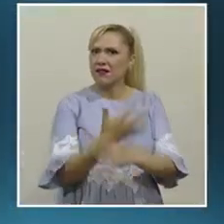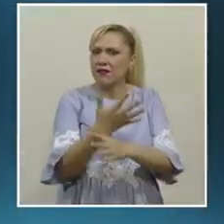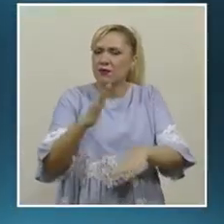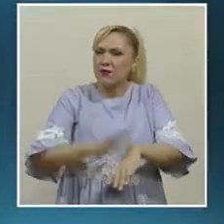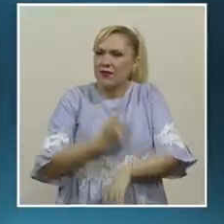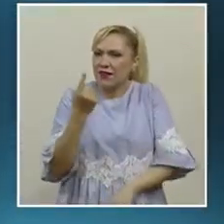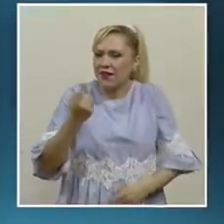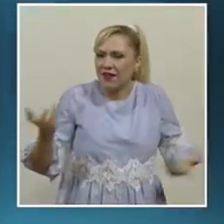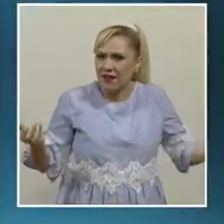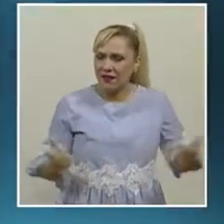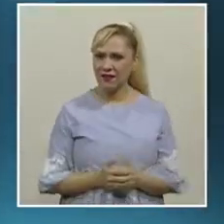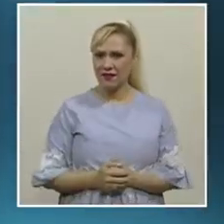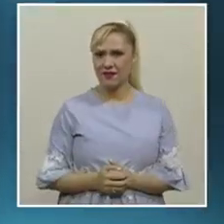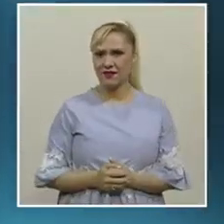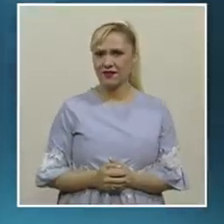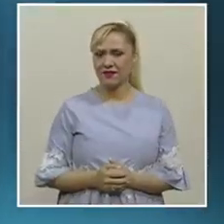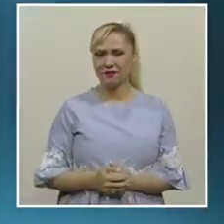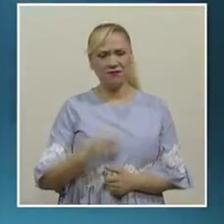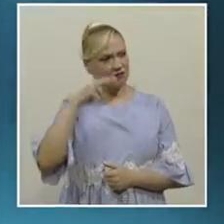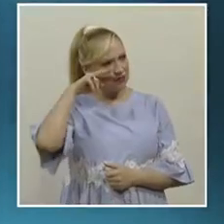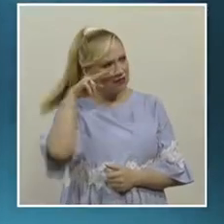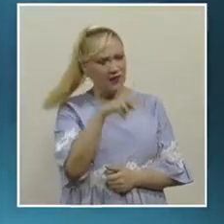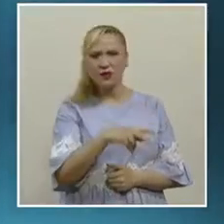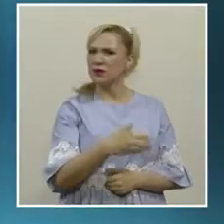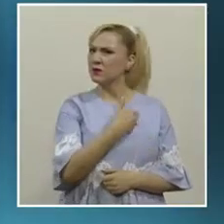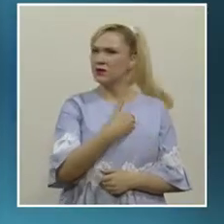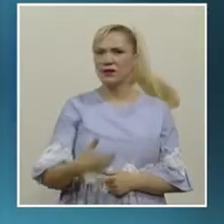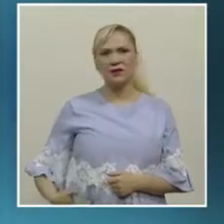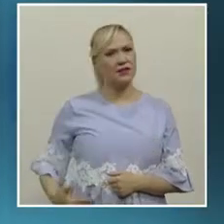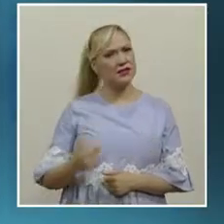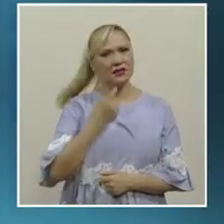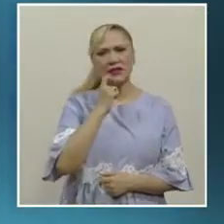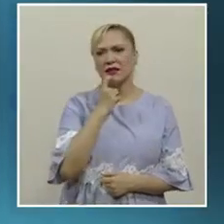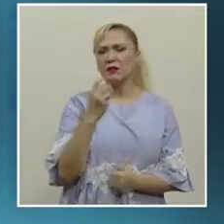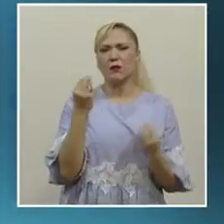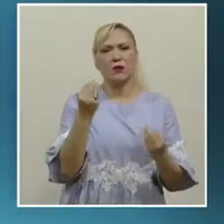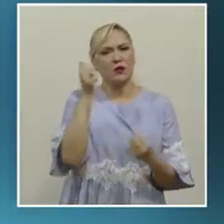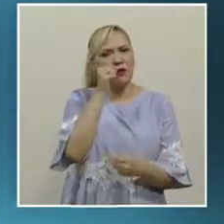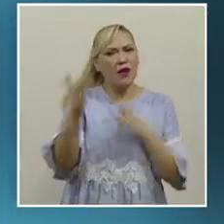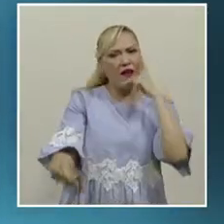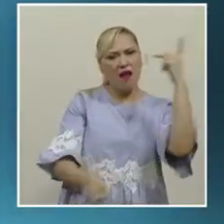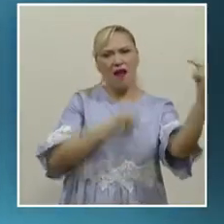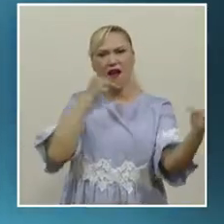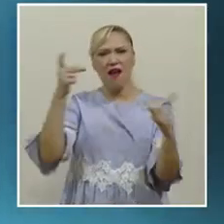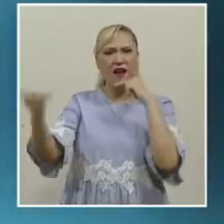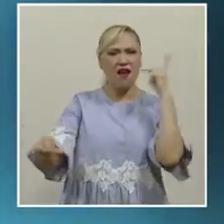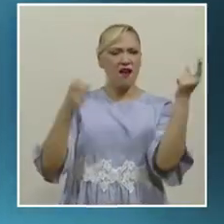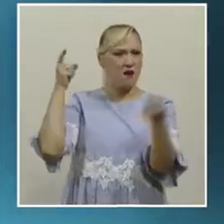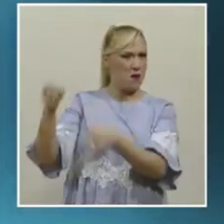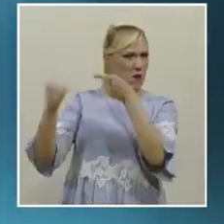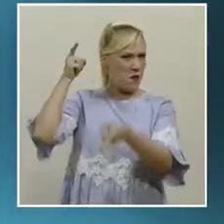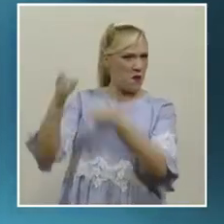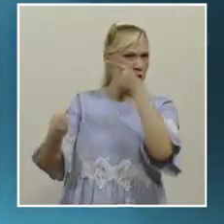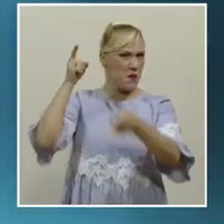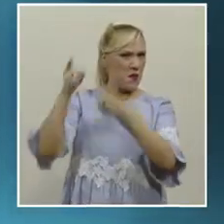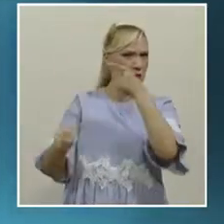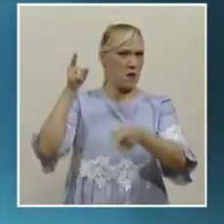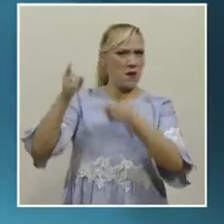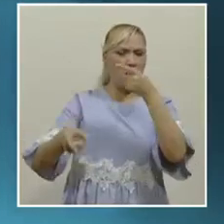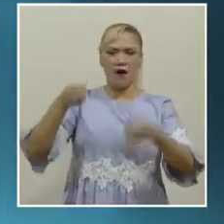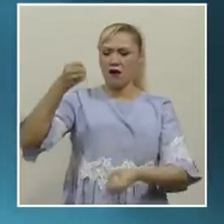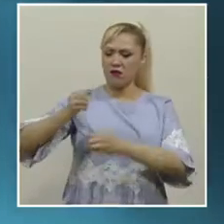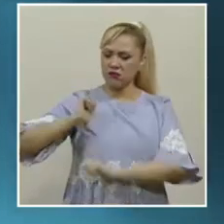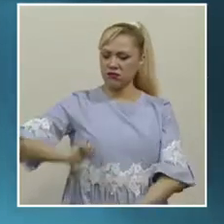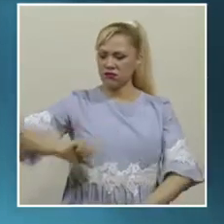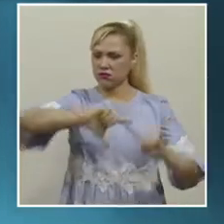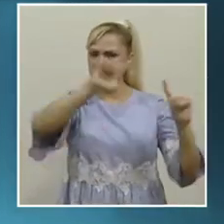Señalaron que desde principios de su administración, el presidente de la República ha sostenido un discurso beligerante en contra del Poder Judicial,